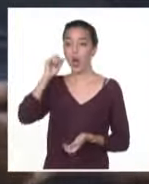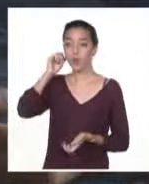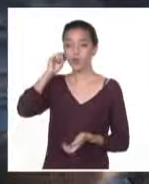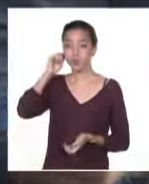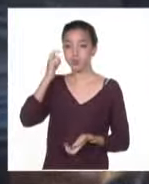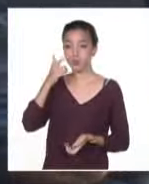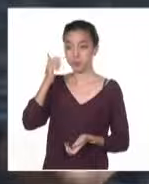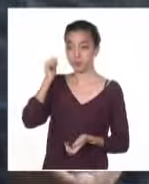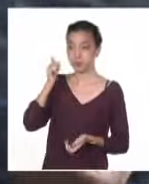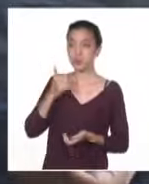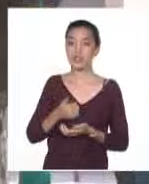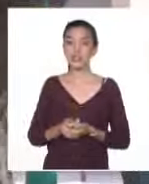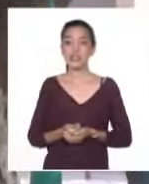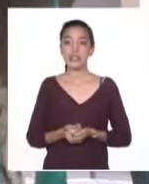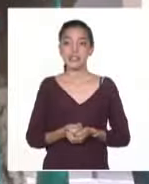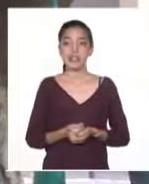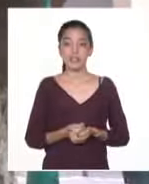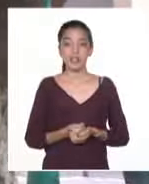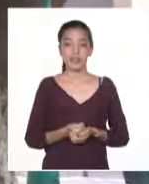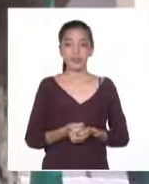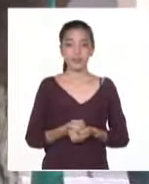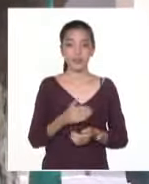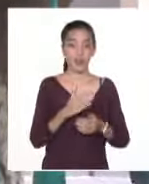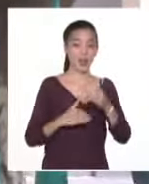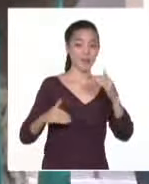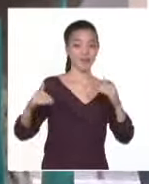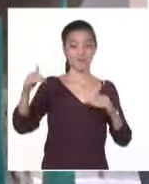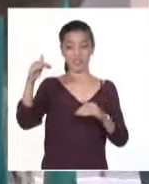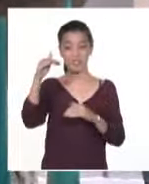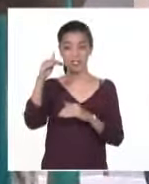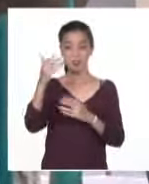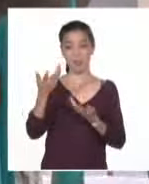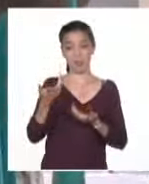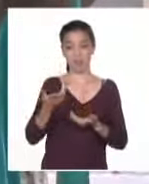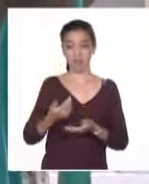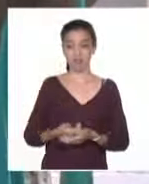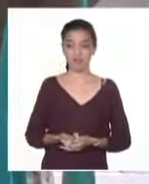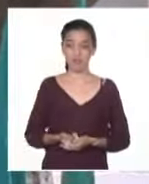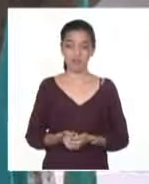Aguiar Lamas. Elvis Gil Domínguez, Canal Cubano de Noticias.